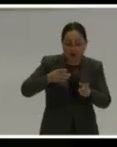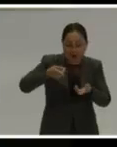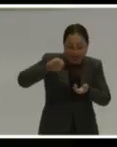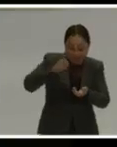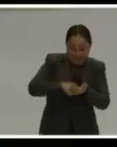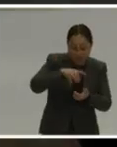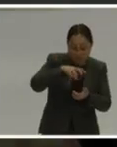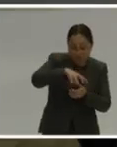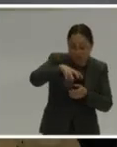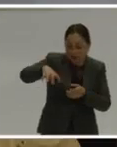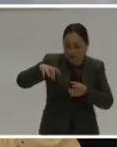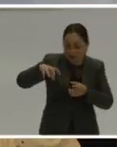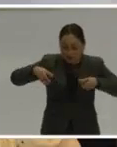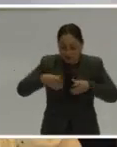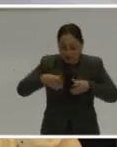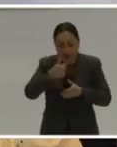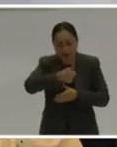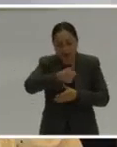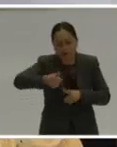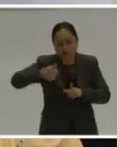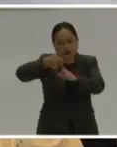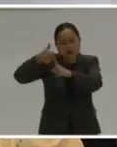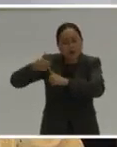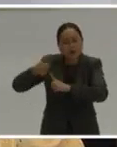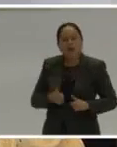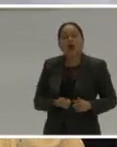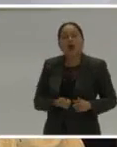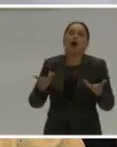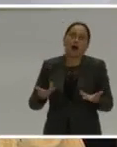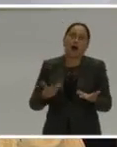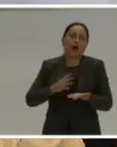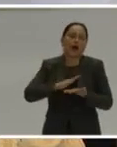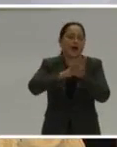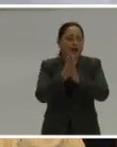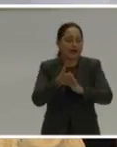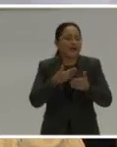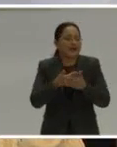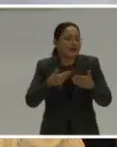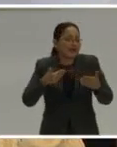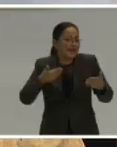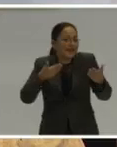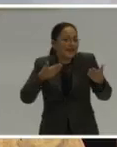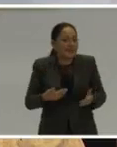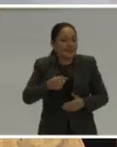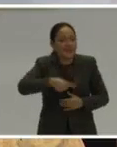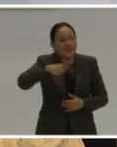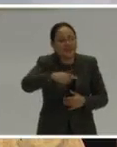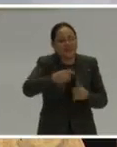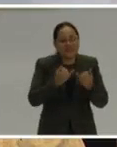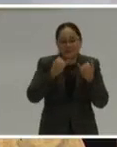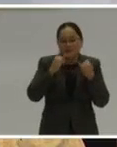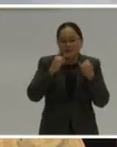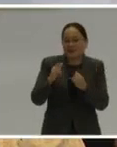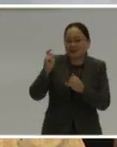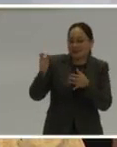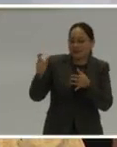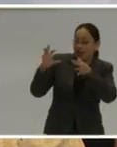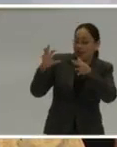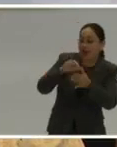en autoridades de indígenas. Han hecho la contracampaña, ¿sí? Y